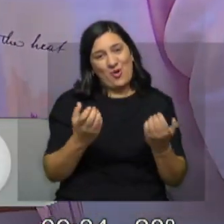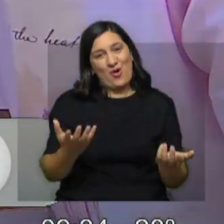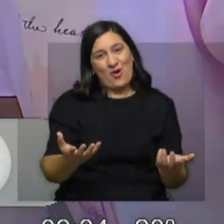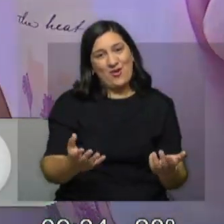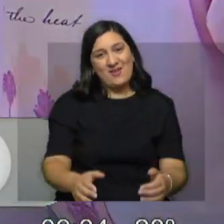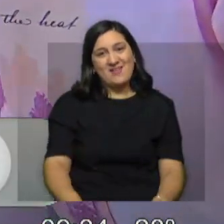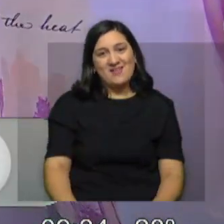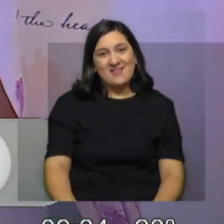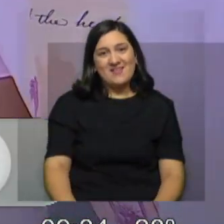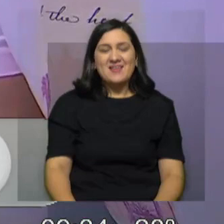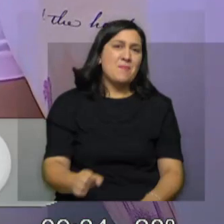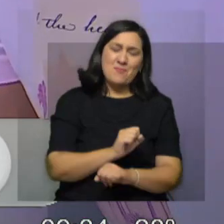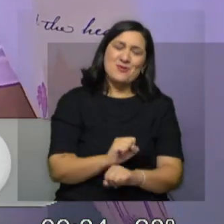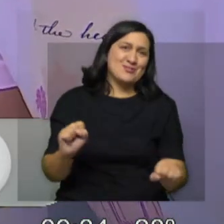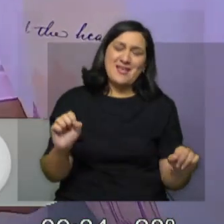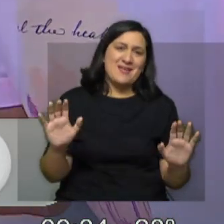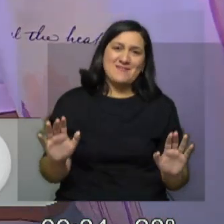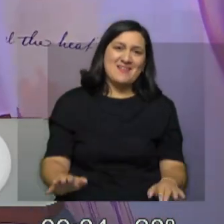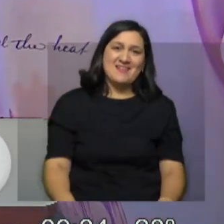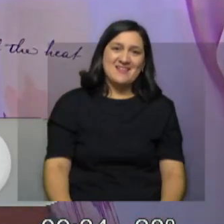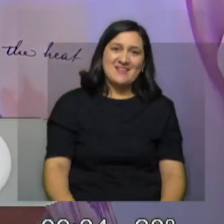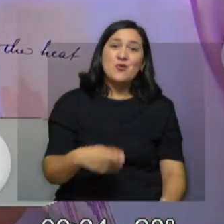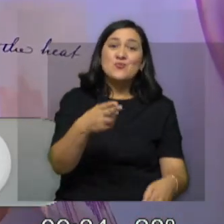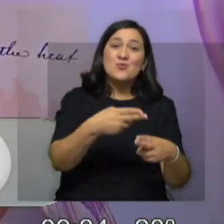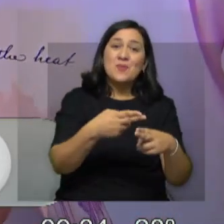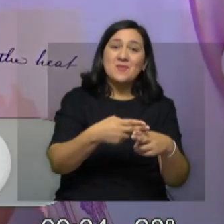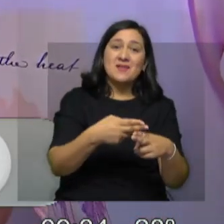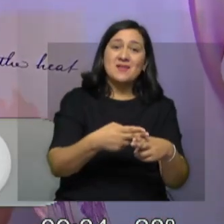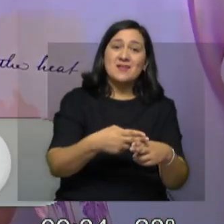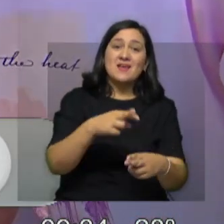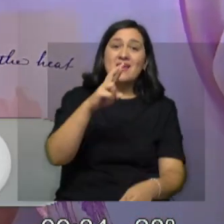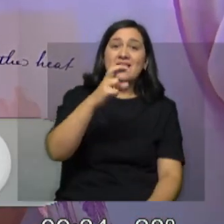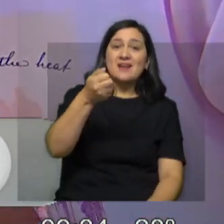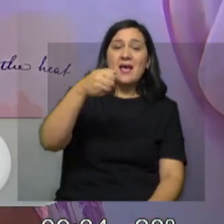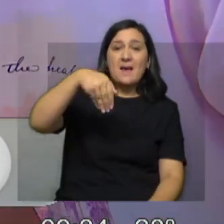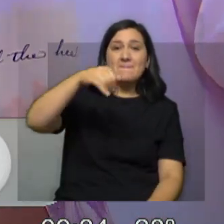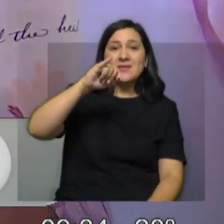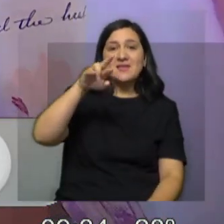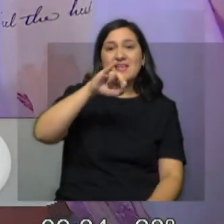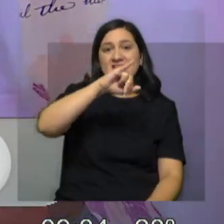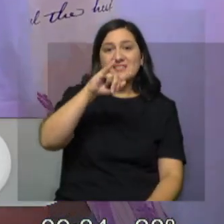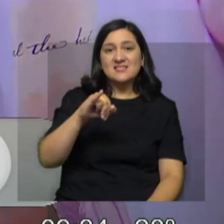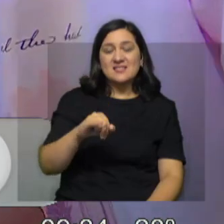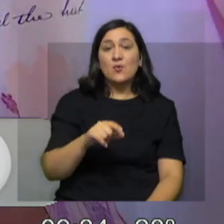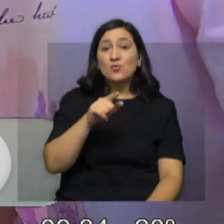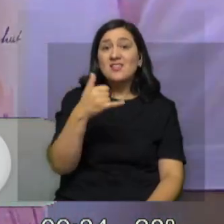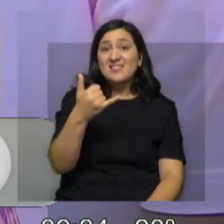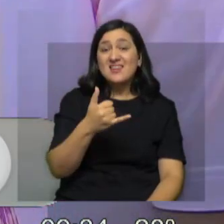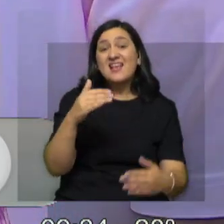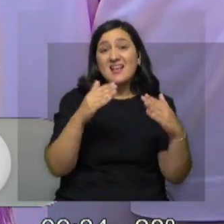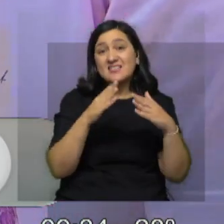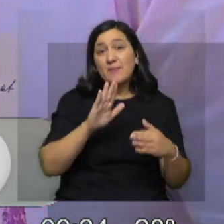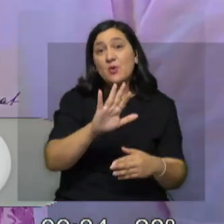con la camioneta, ¿verdad? Imposible. Imposible. ¿Cómo se llama usted, caballero? Ramírez. Ramírez, ¿usted tiene casa propia,